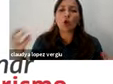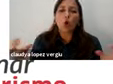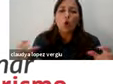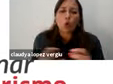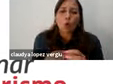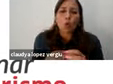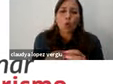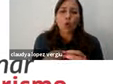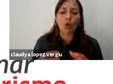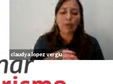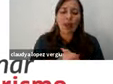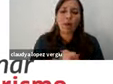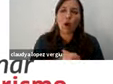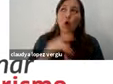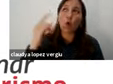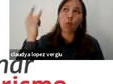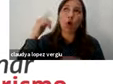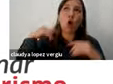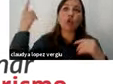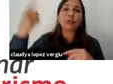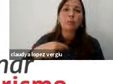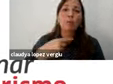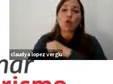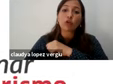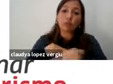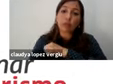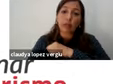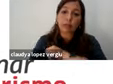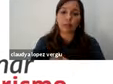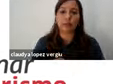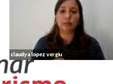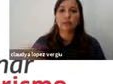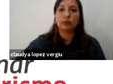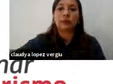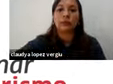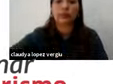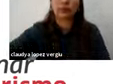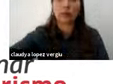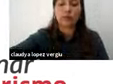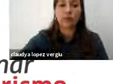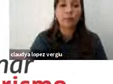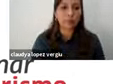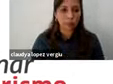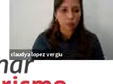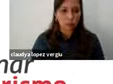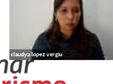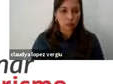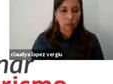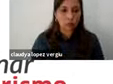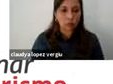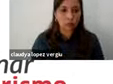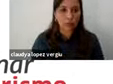internacional, que desde el 2009 impulsó diferentes proyectos, más que todo en el marco de